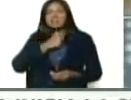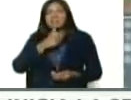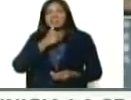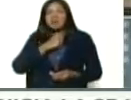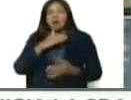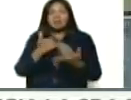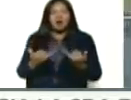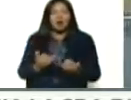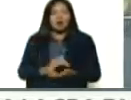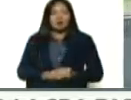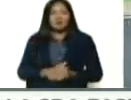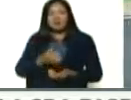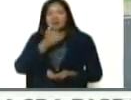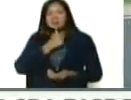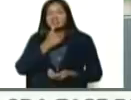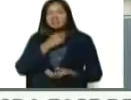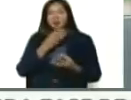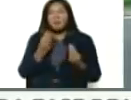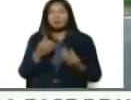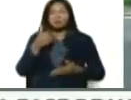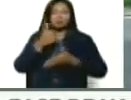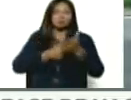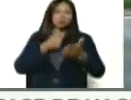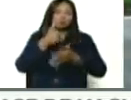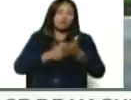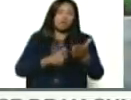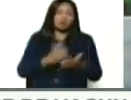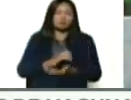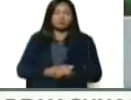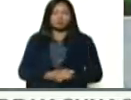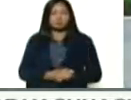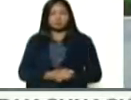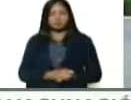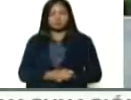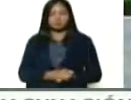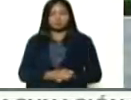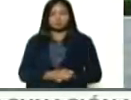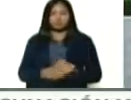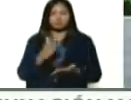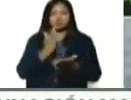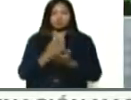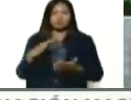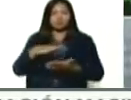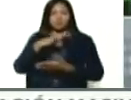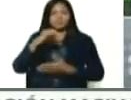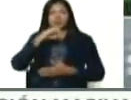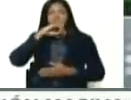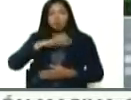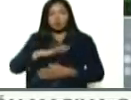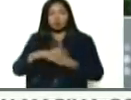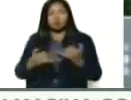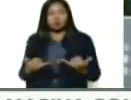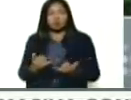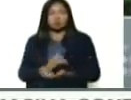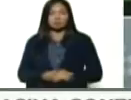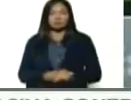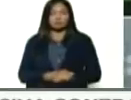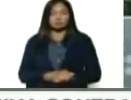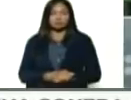ha resistido ha luchado siempre con ese espíritu histórico indomable